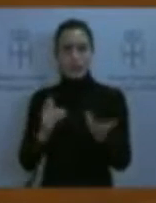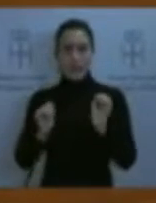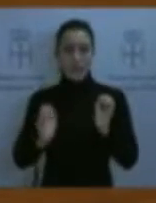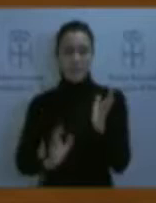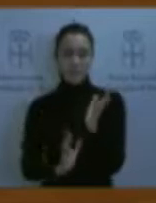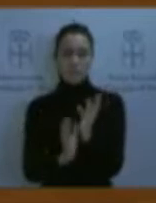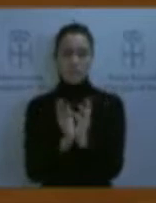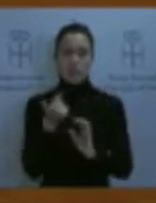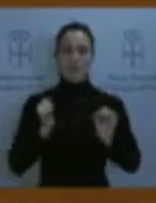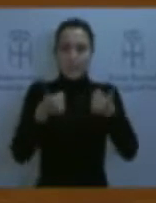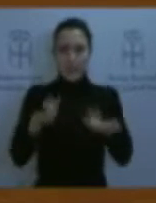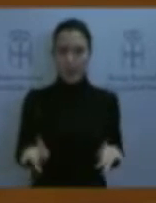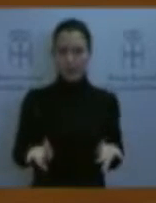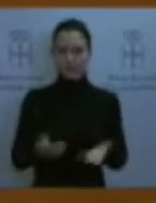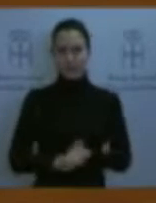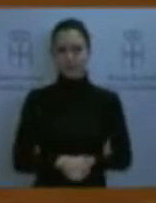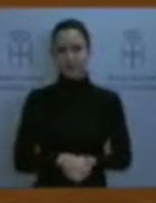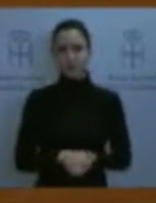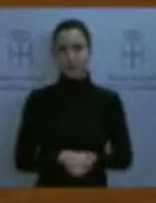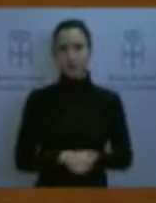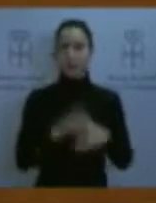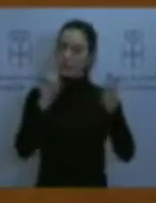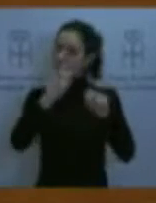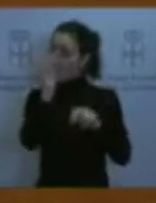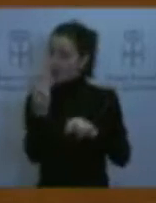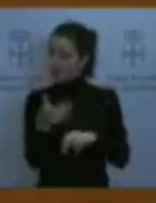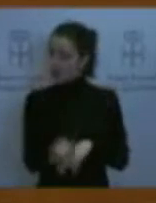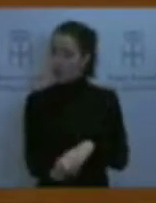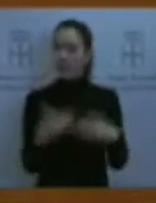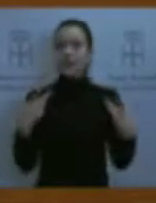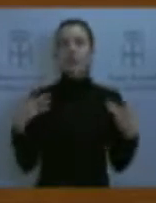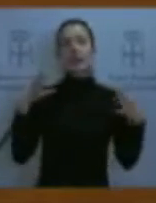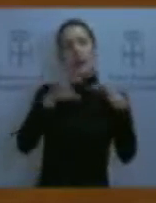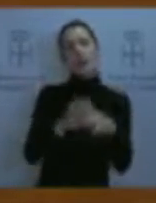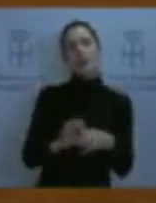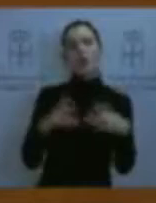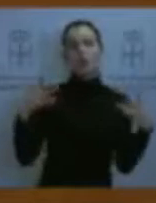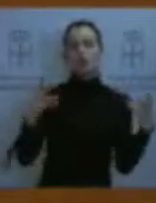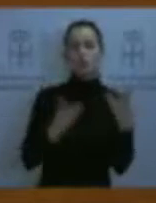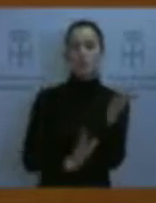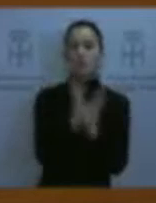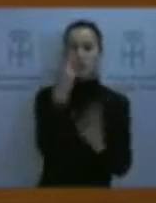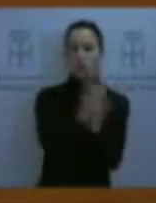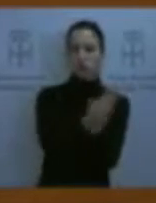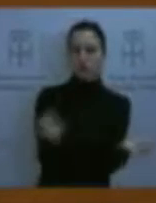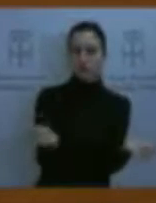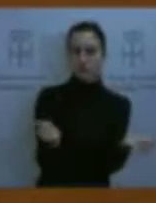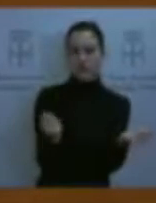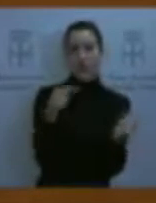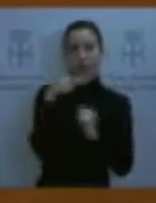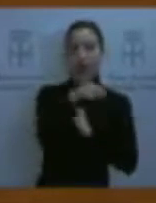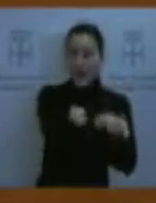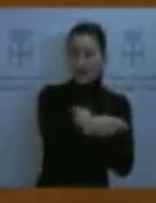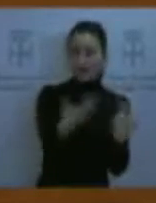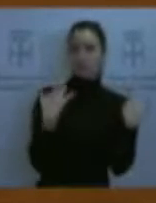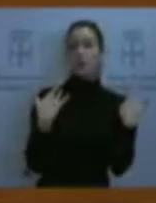Hay otra cuestión referente a la extinción, donde la responsabilidad sí está en el campo estatal, y, por ejemplo,